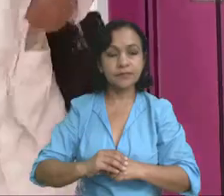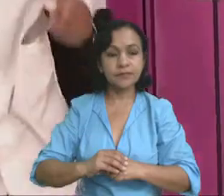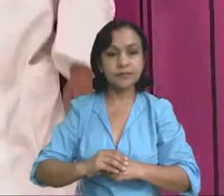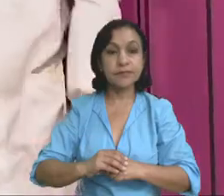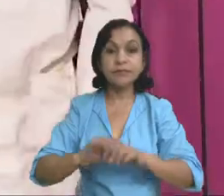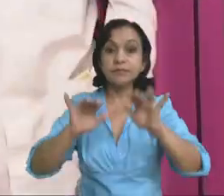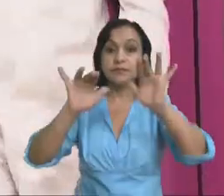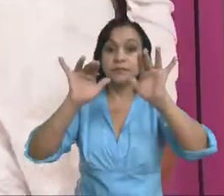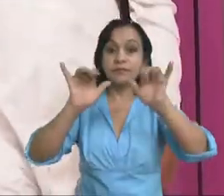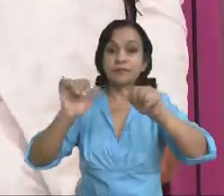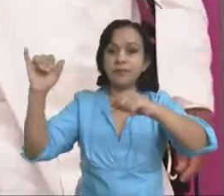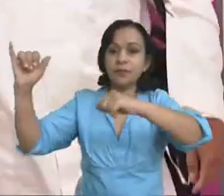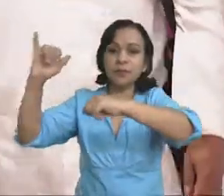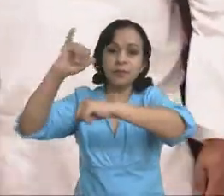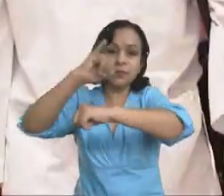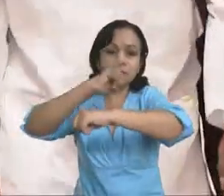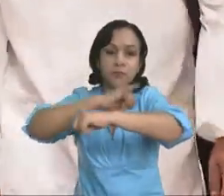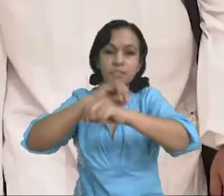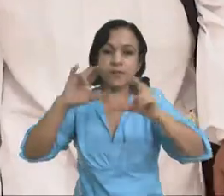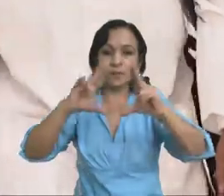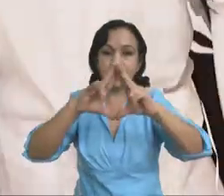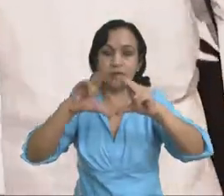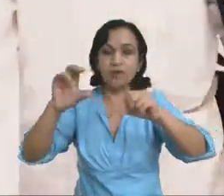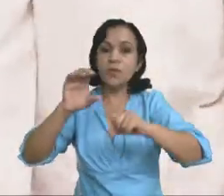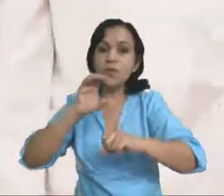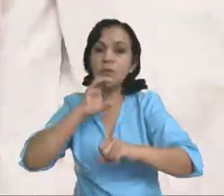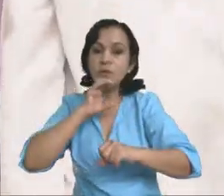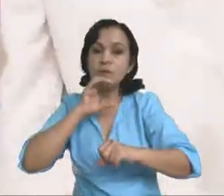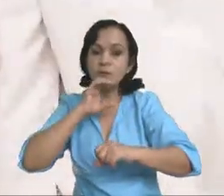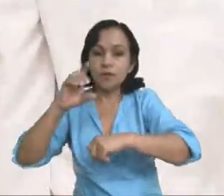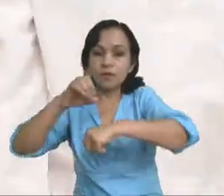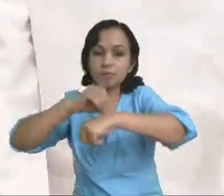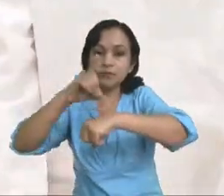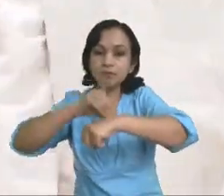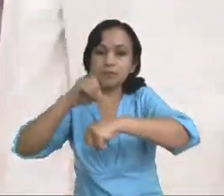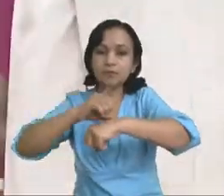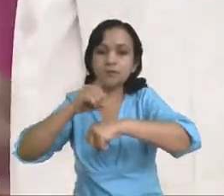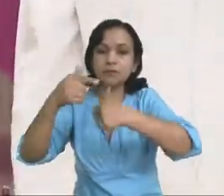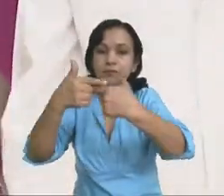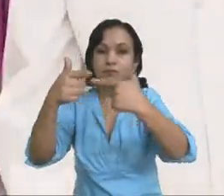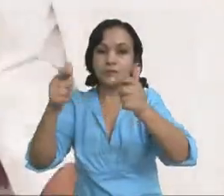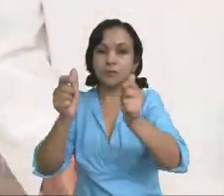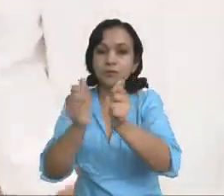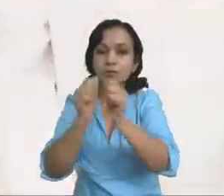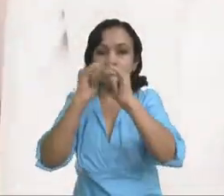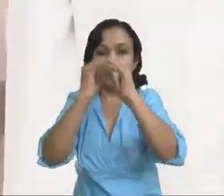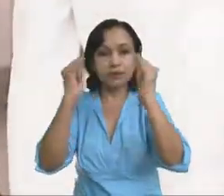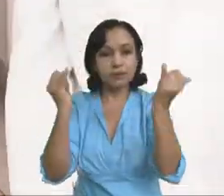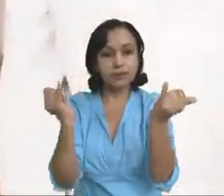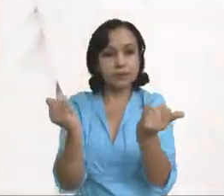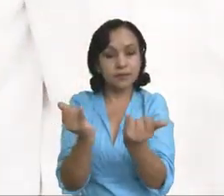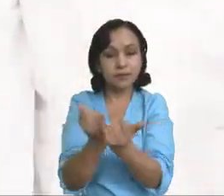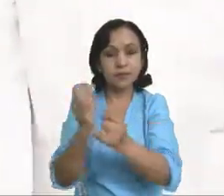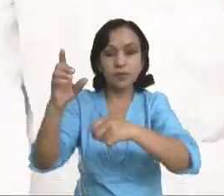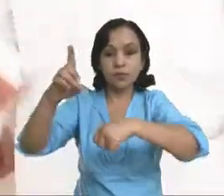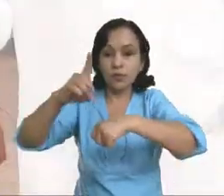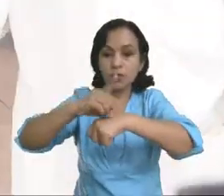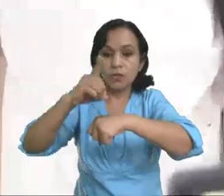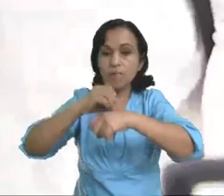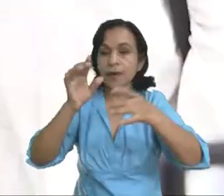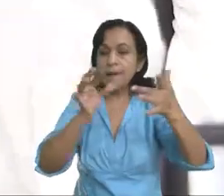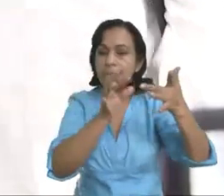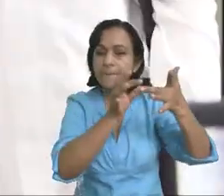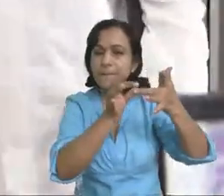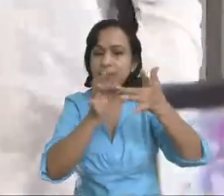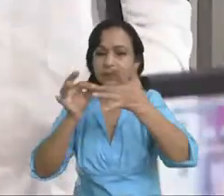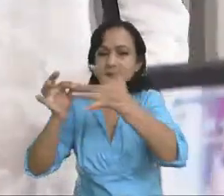Ya se encuentra en nuestro país la Brigada de Médicos Cubanos pertenecientes al contingente internacional de médicos especializados